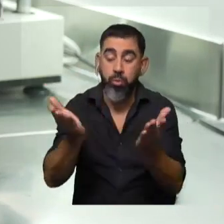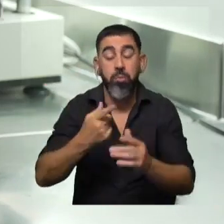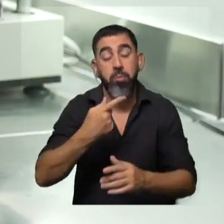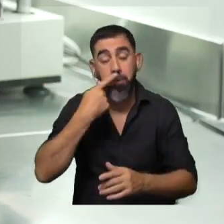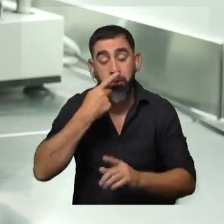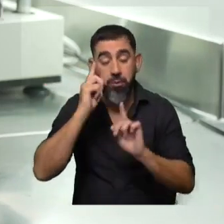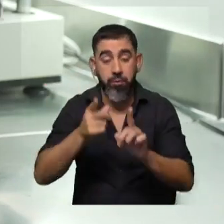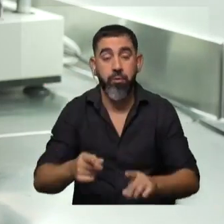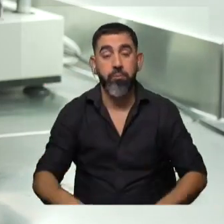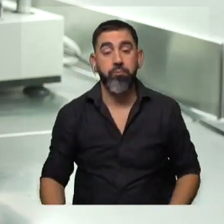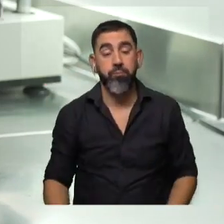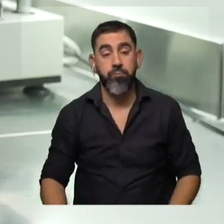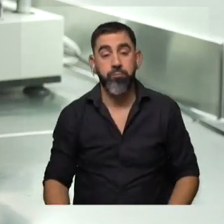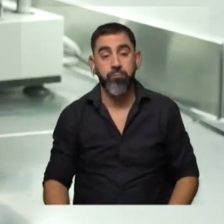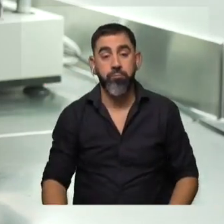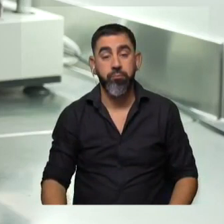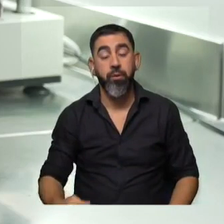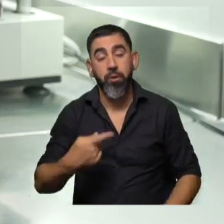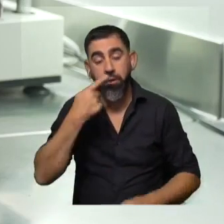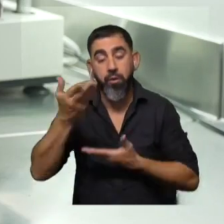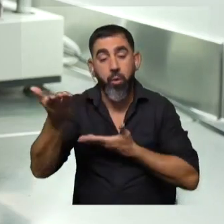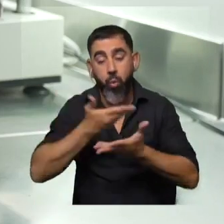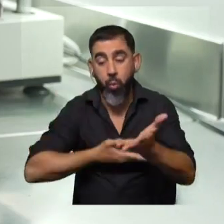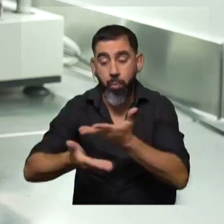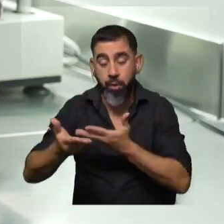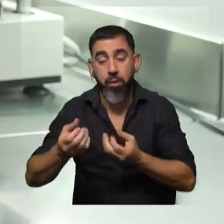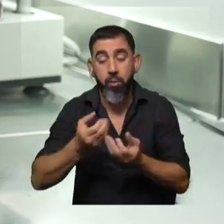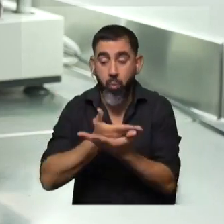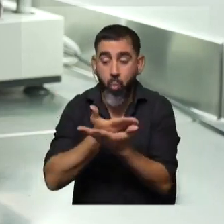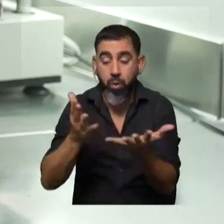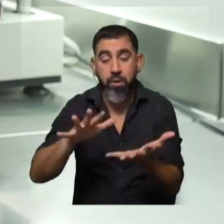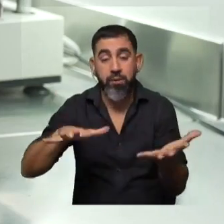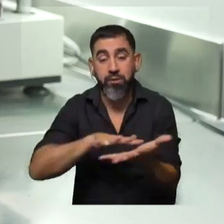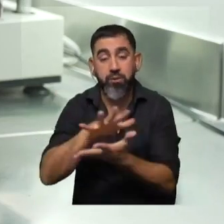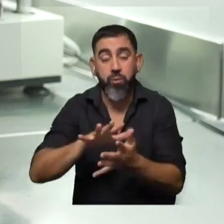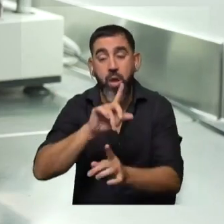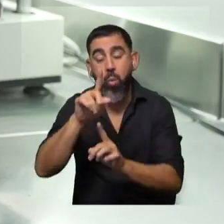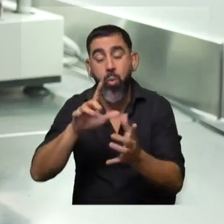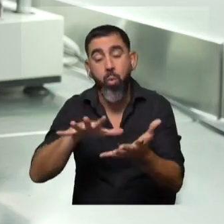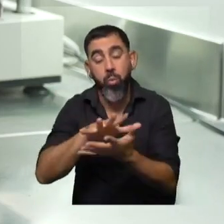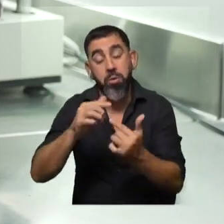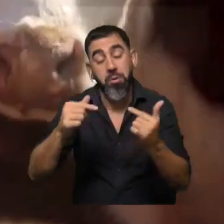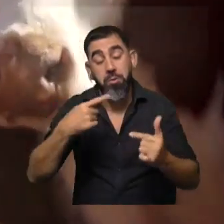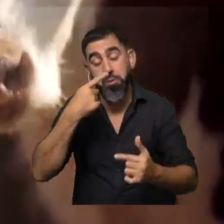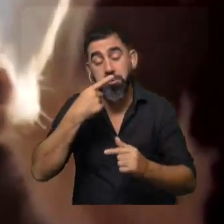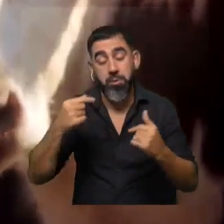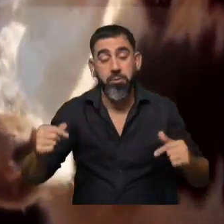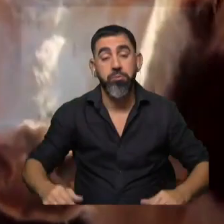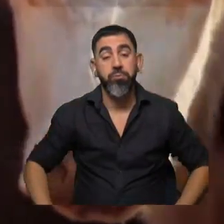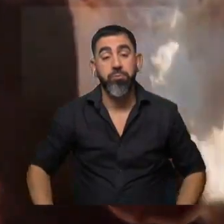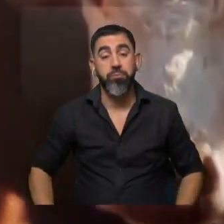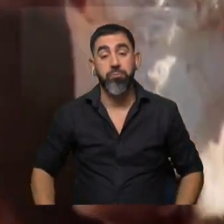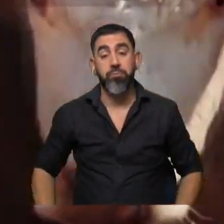interesantes como para compartir porque nos muestran una realidad que tiene algunos puntos interesantes.